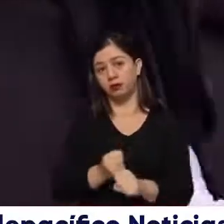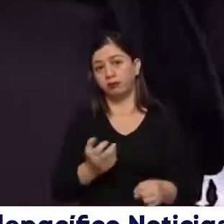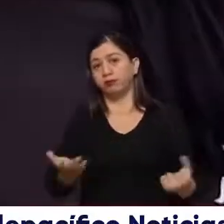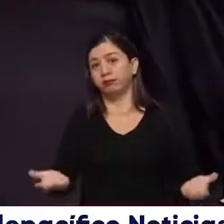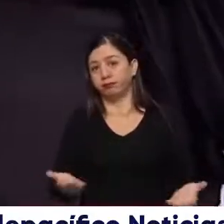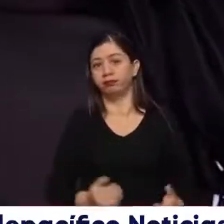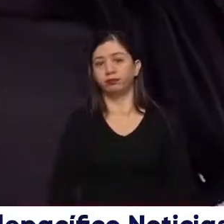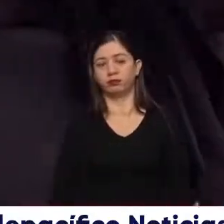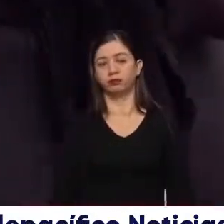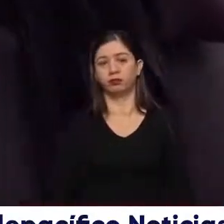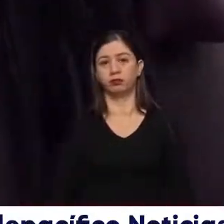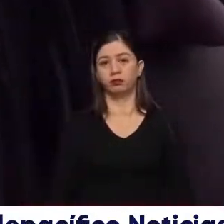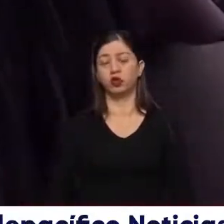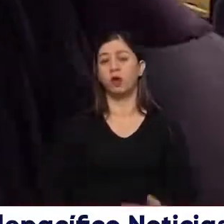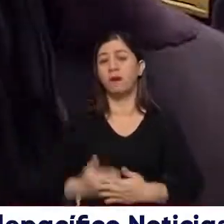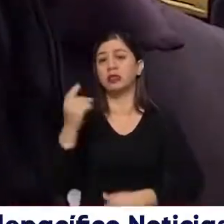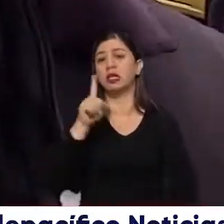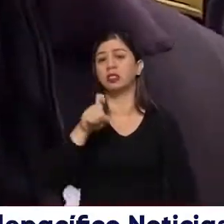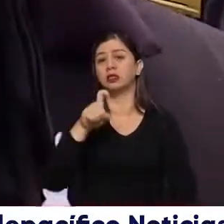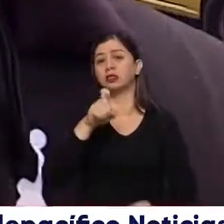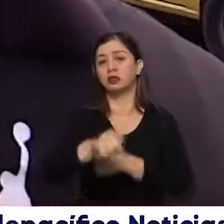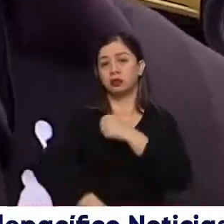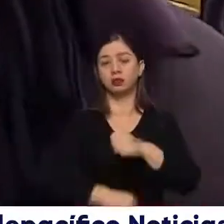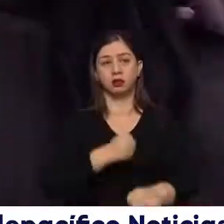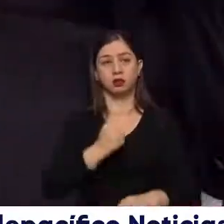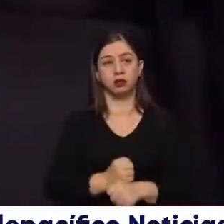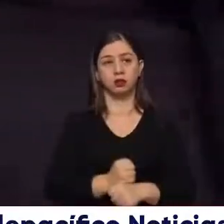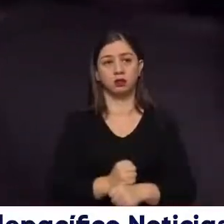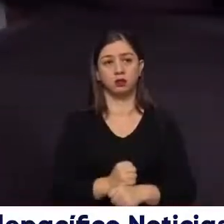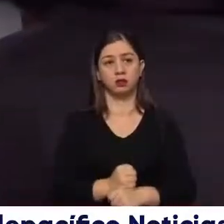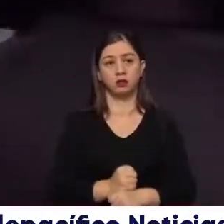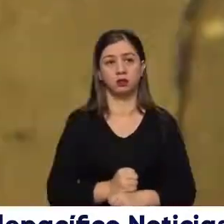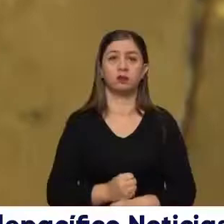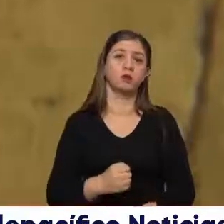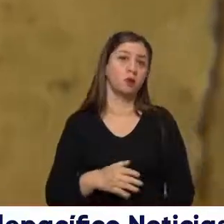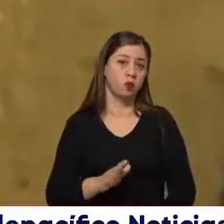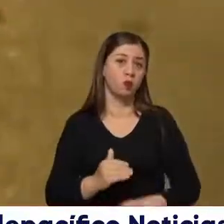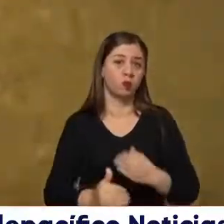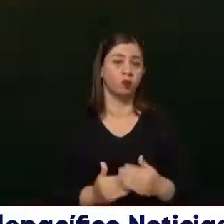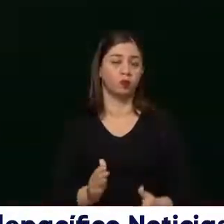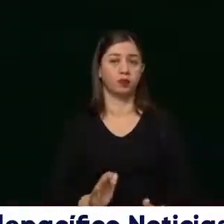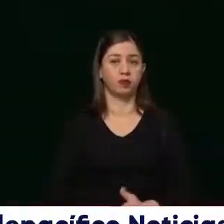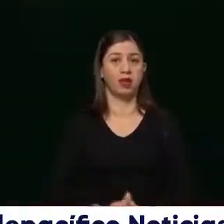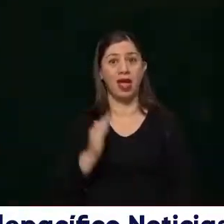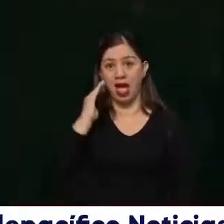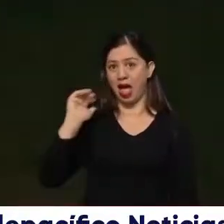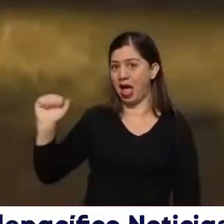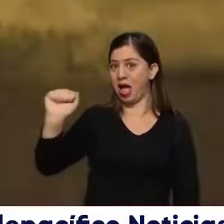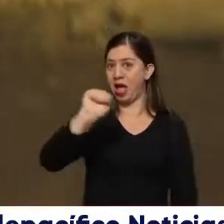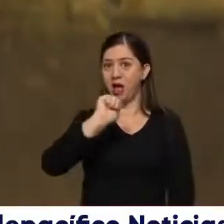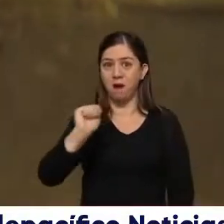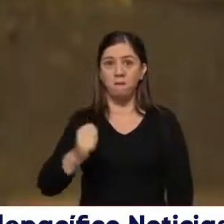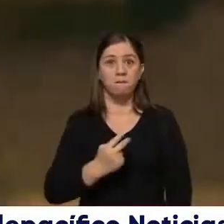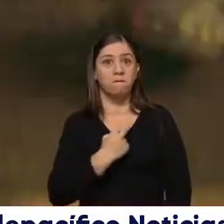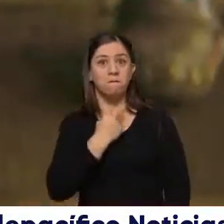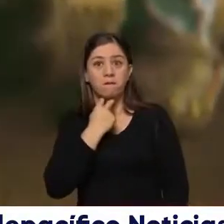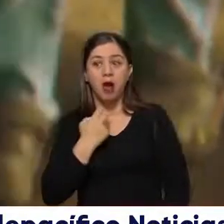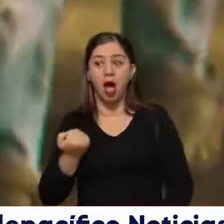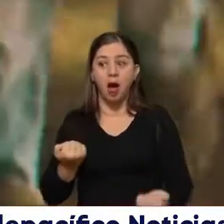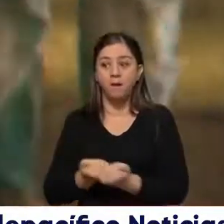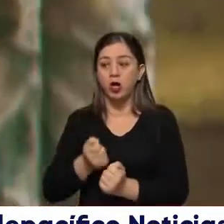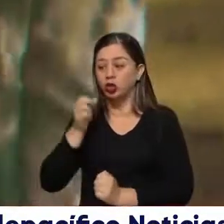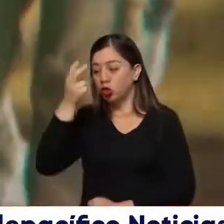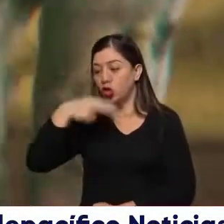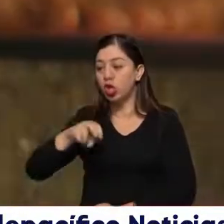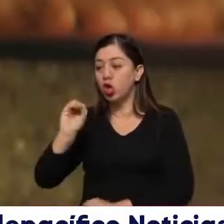primos desde que tenía 6 años, que pues yo ya era un poquitico más mayor. Algunas mujeres no cuentan con red de apoyo para el cuidado de